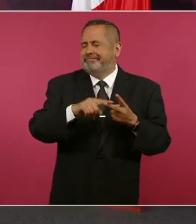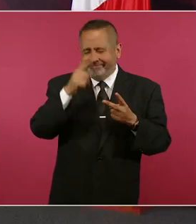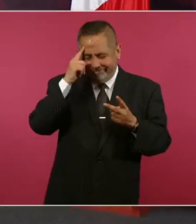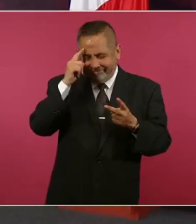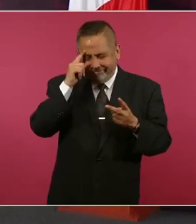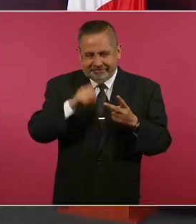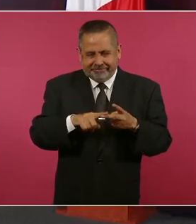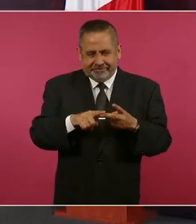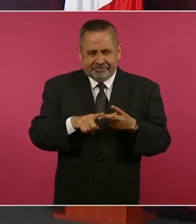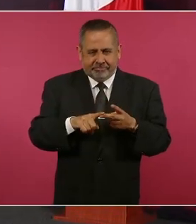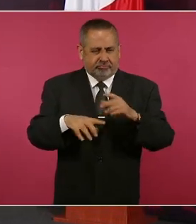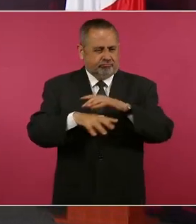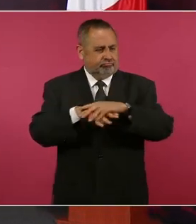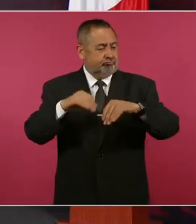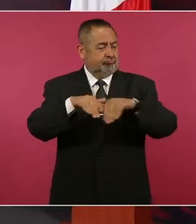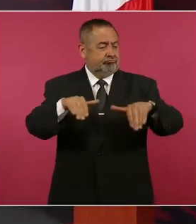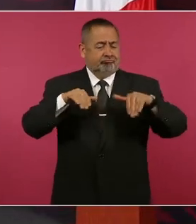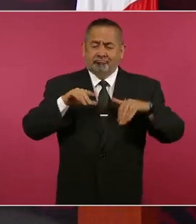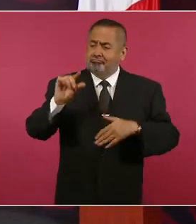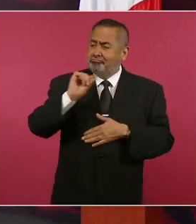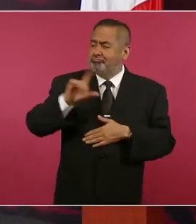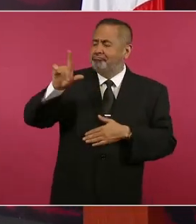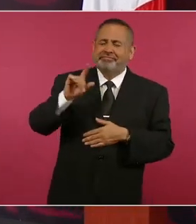este objetivo, profesional,